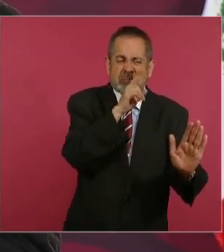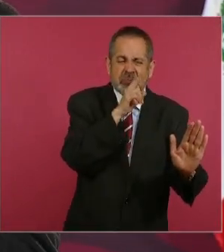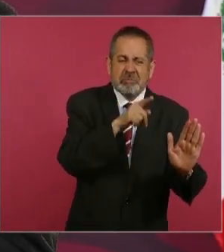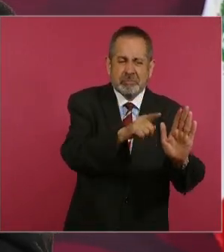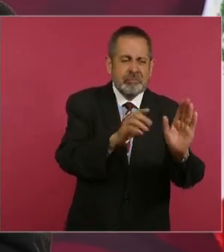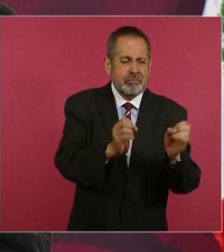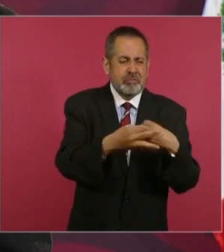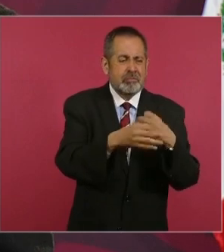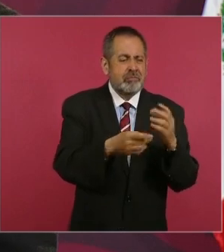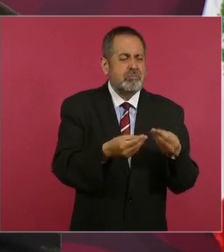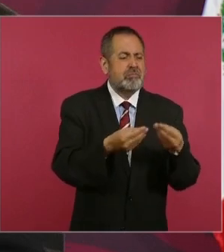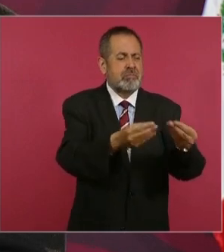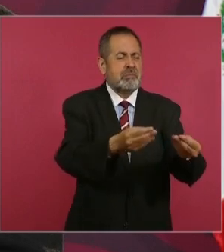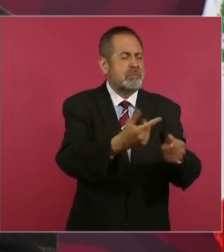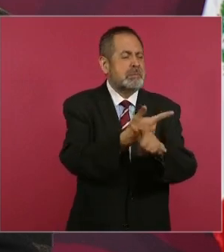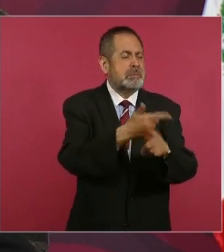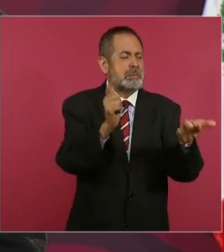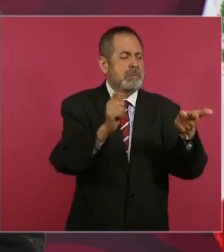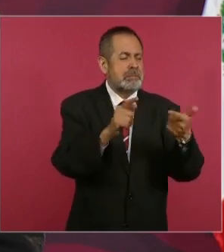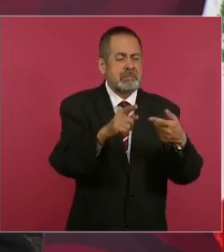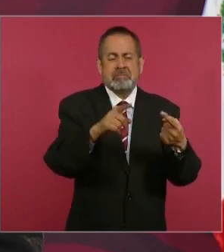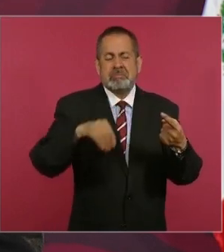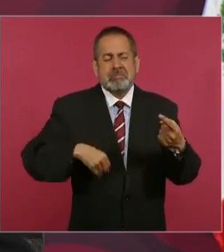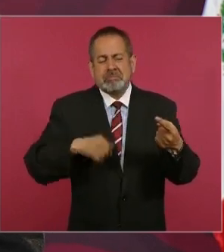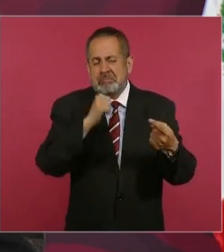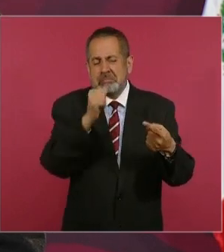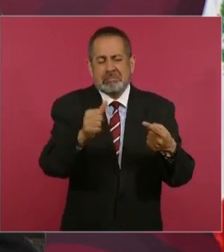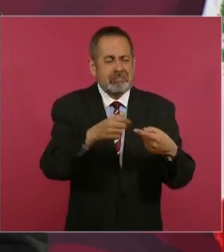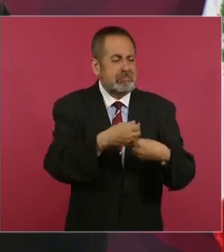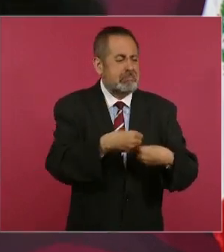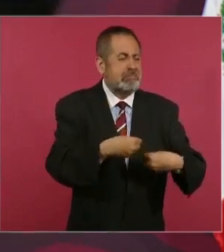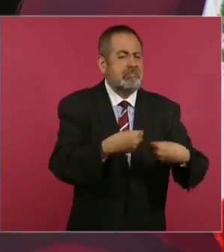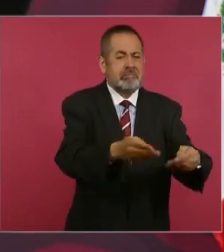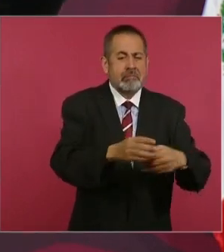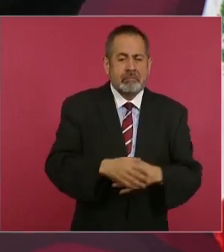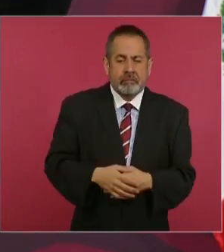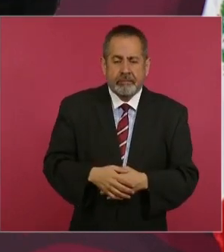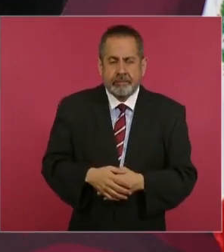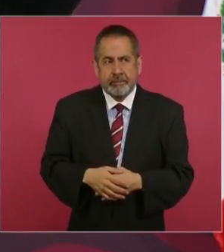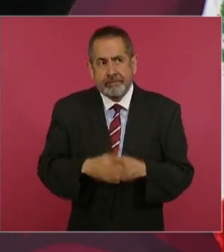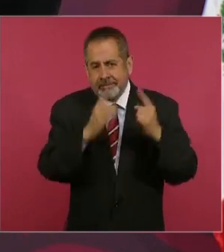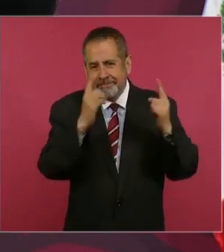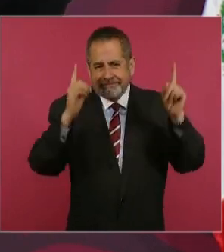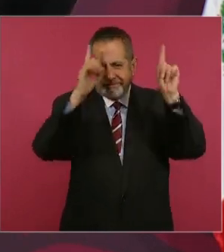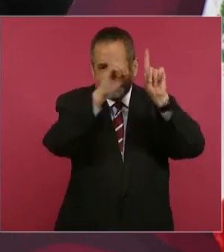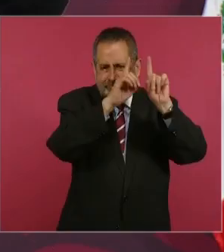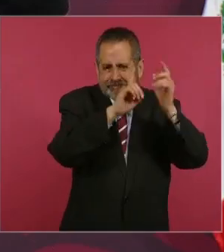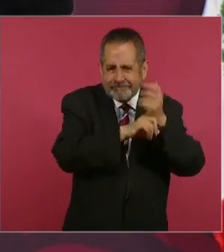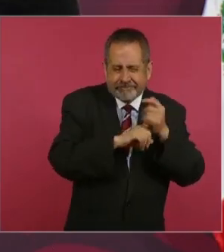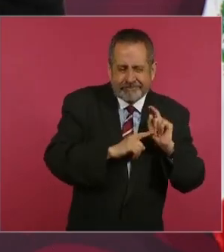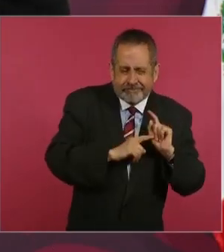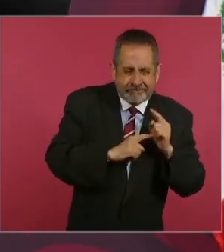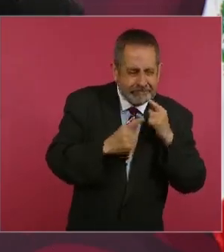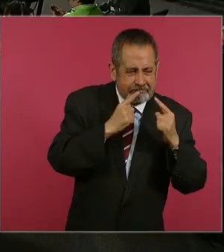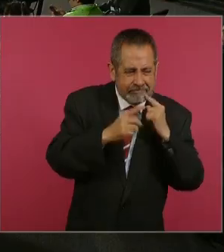oficio para exonerar lo de todos los delitos un acuerdo arriba